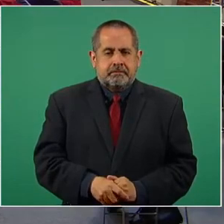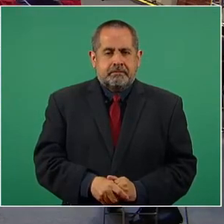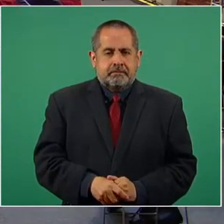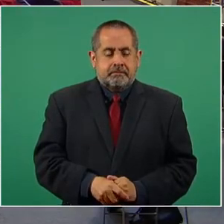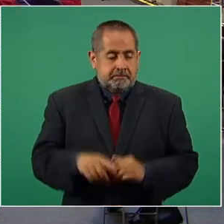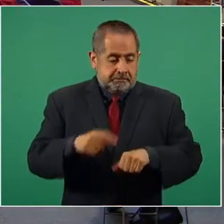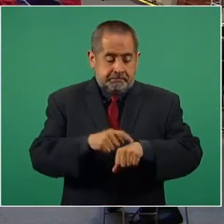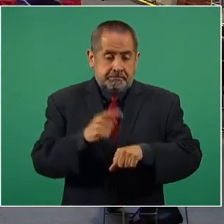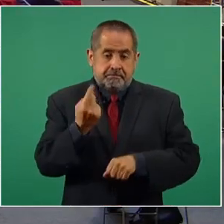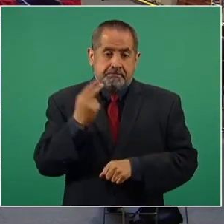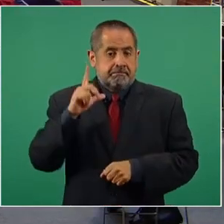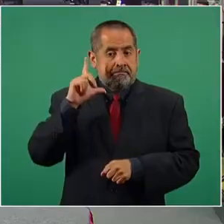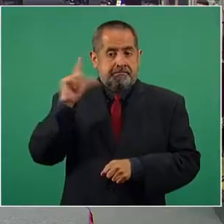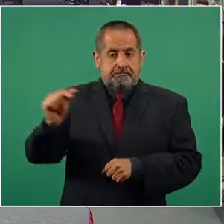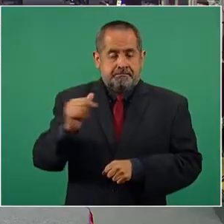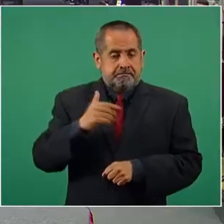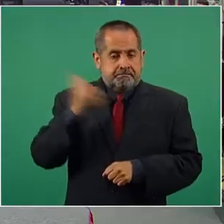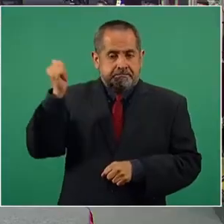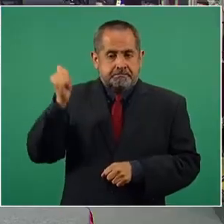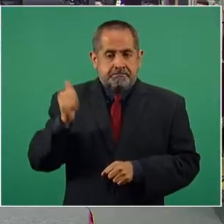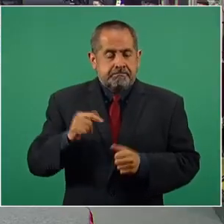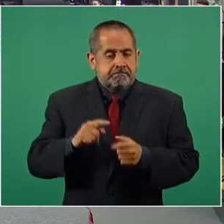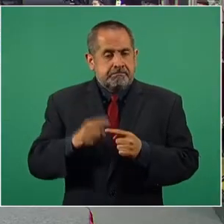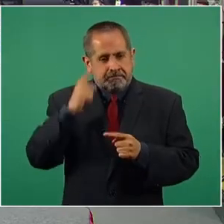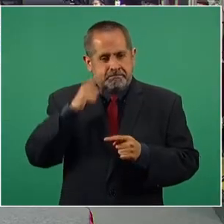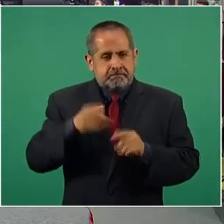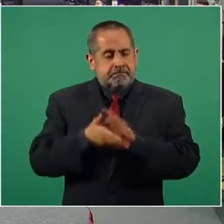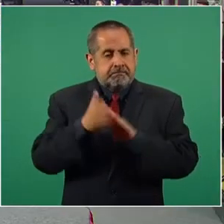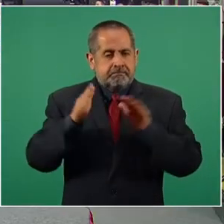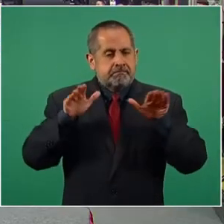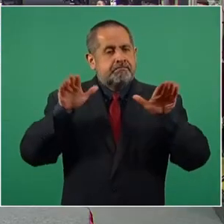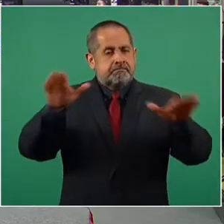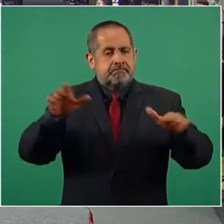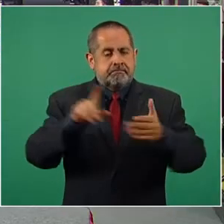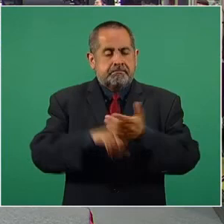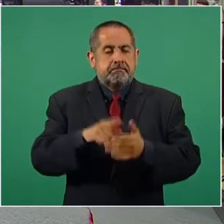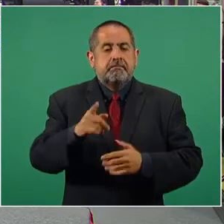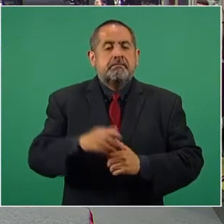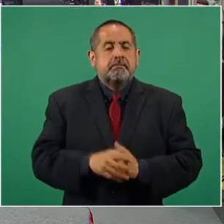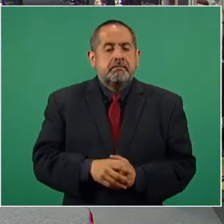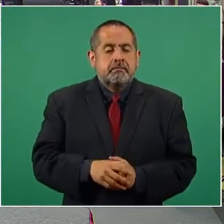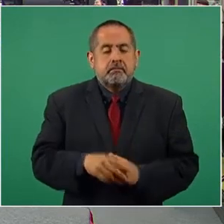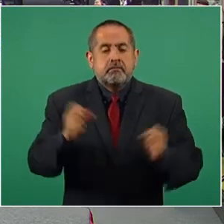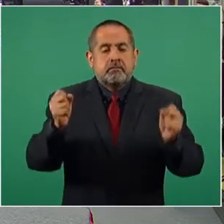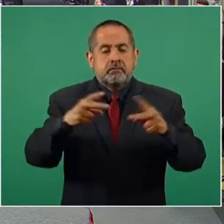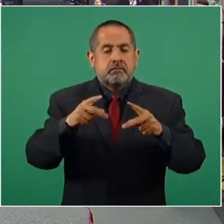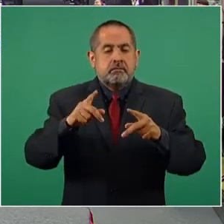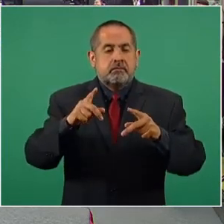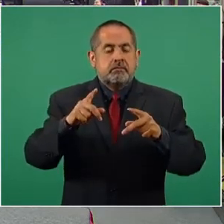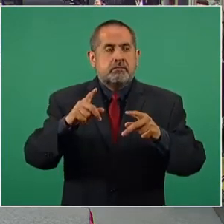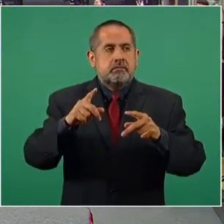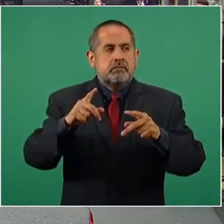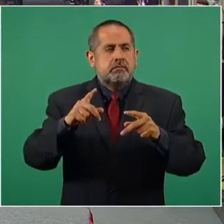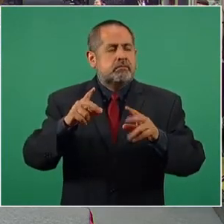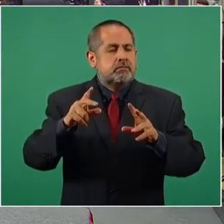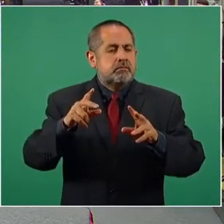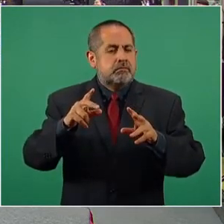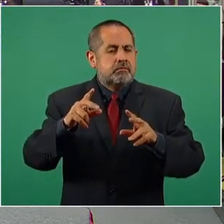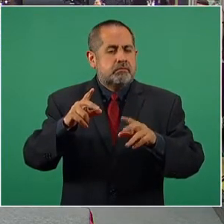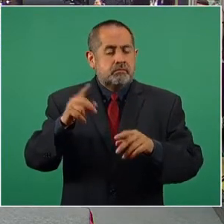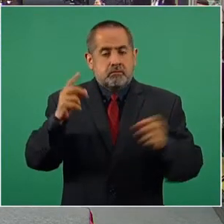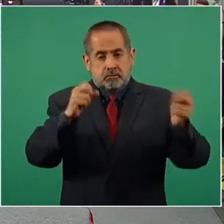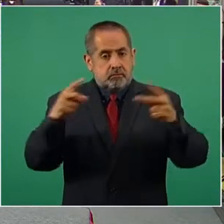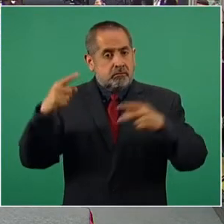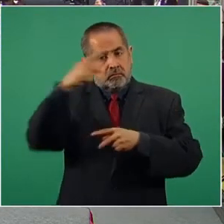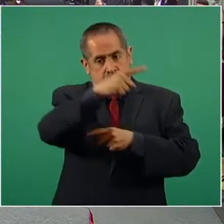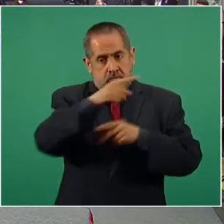Nos tenemos que ir allá al aeropuerto. Nos vemos allá en